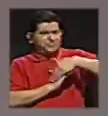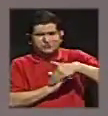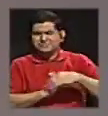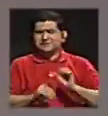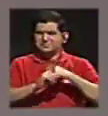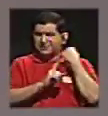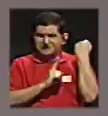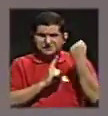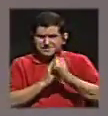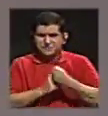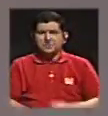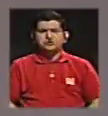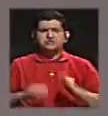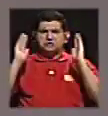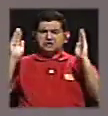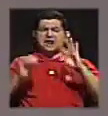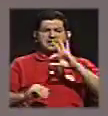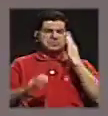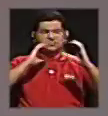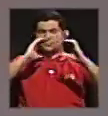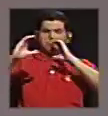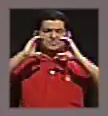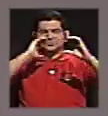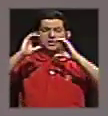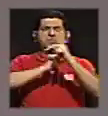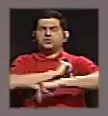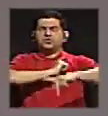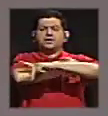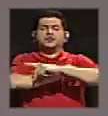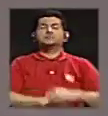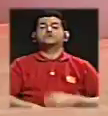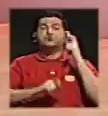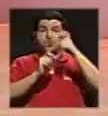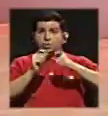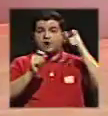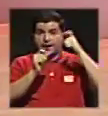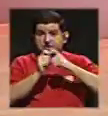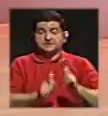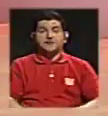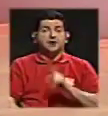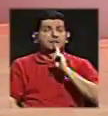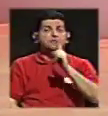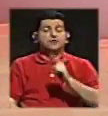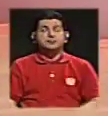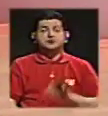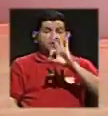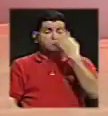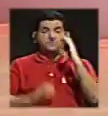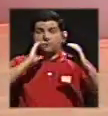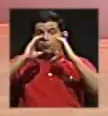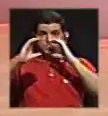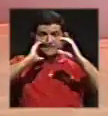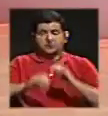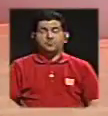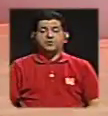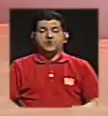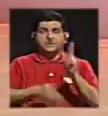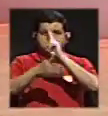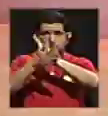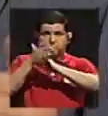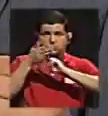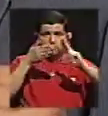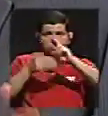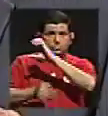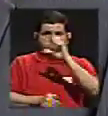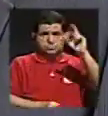parte de los grandes medios de comunicación del país que precisamente y hay que decirlo los medios de comunicación de la Universidad de Costa